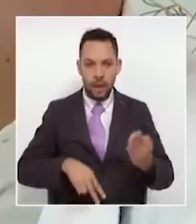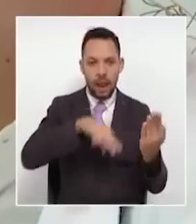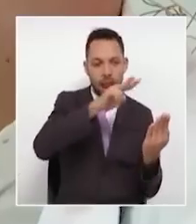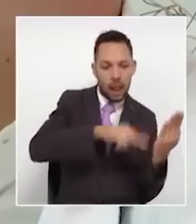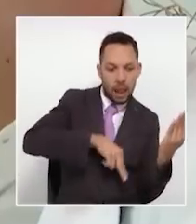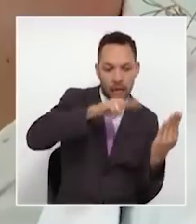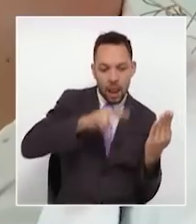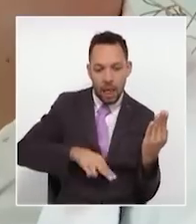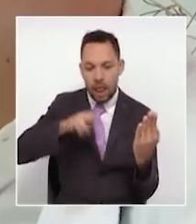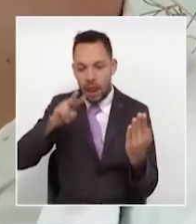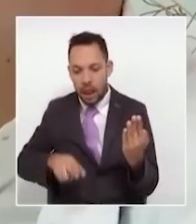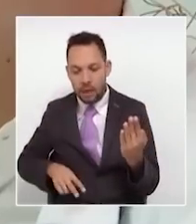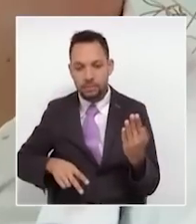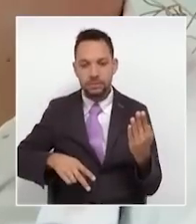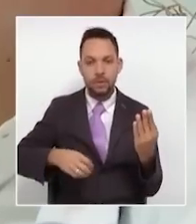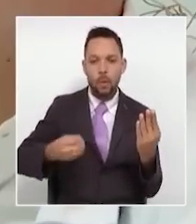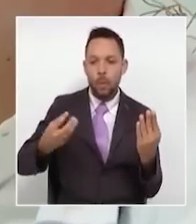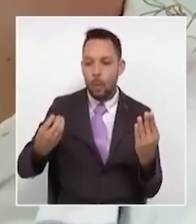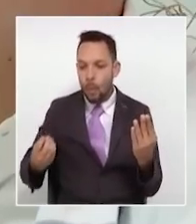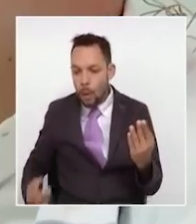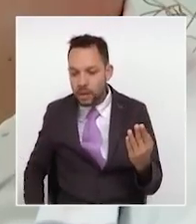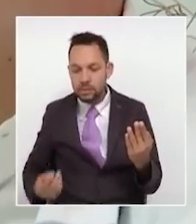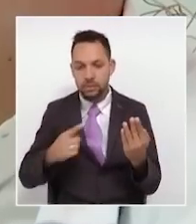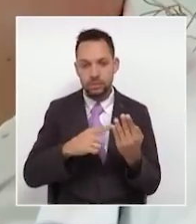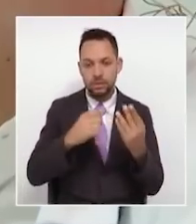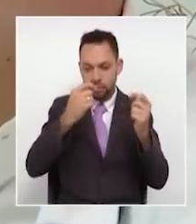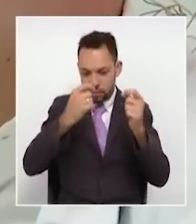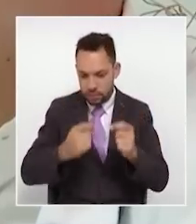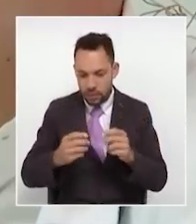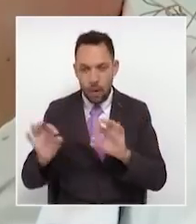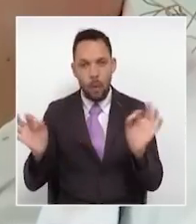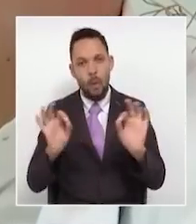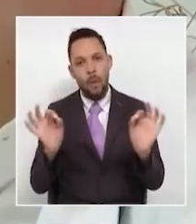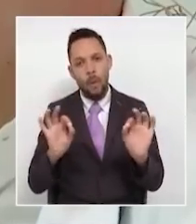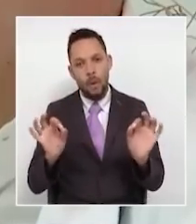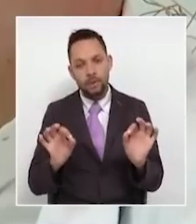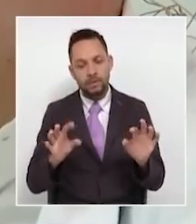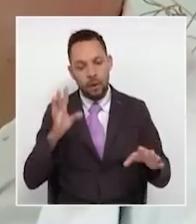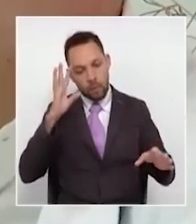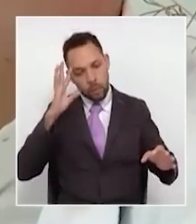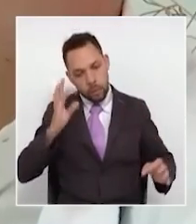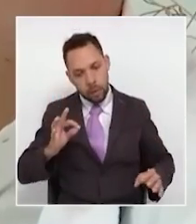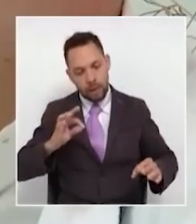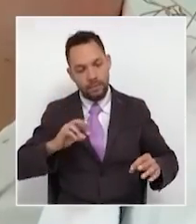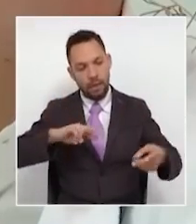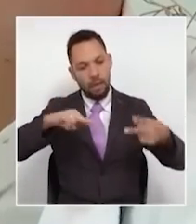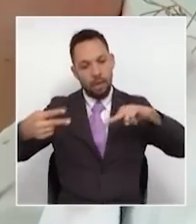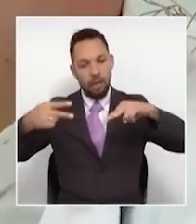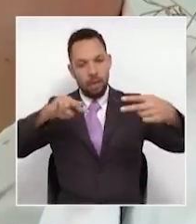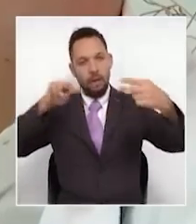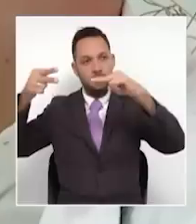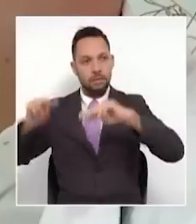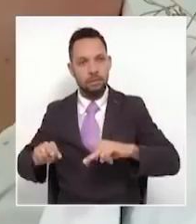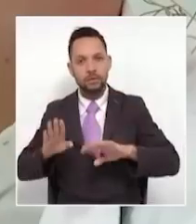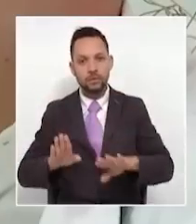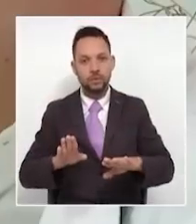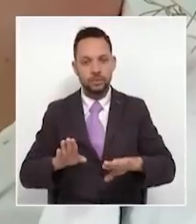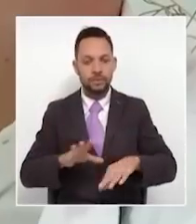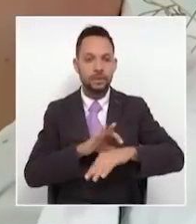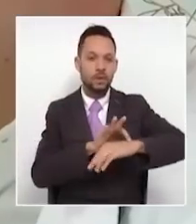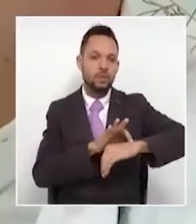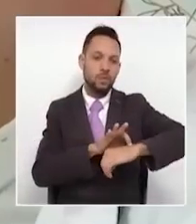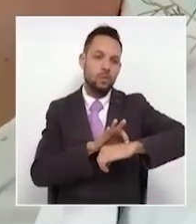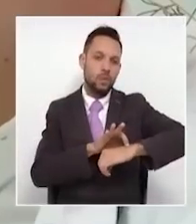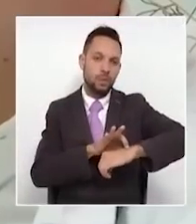un cálculo matemático o si estuviera de un estado de alteración en este caso el doctor